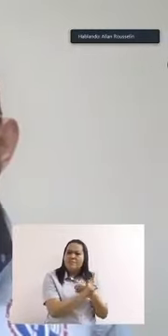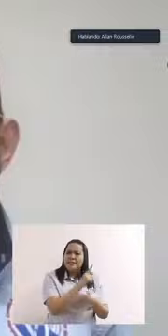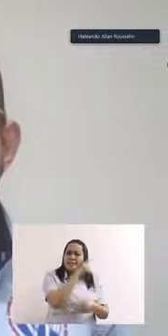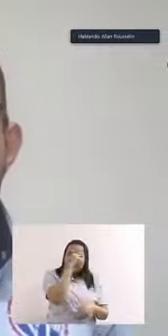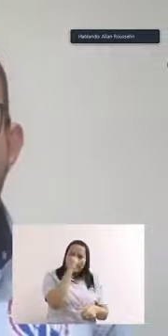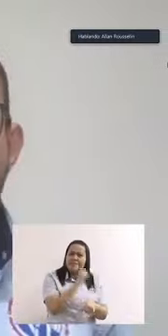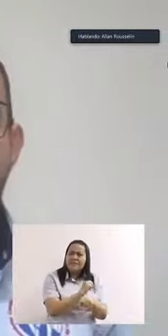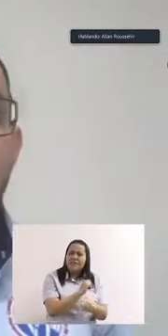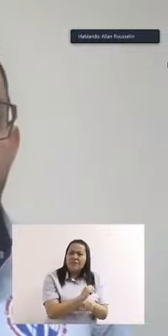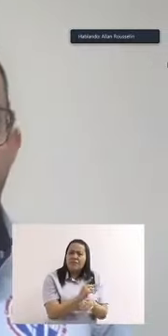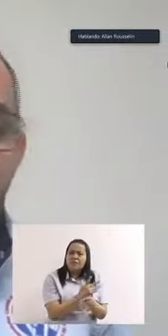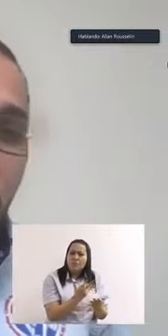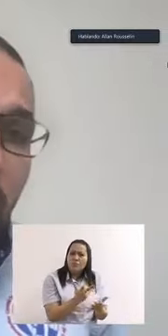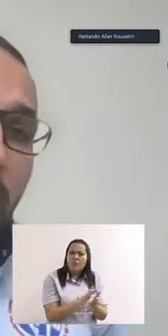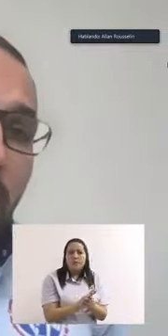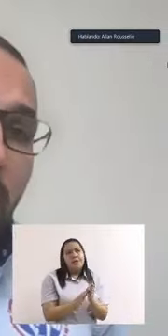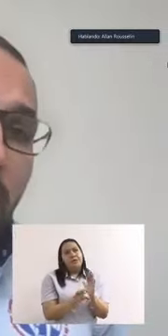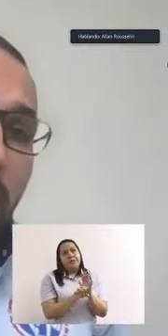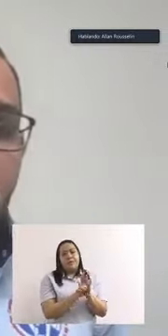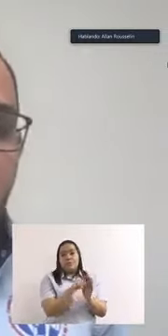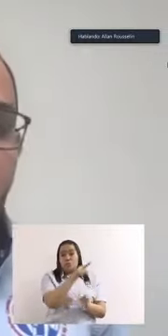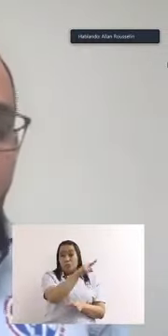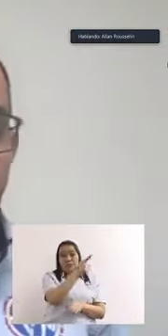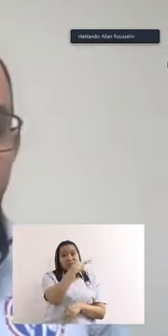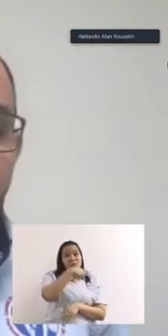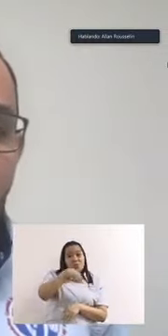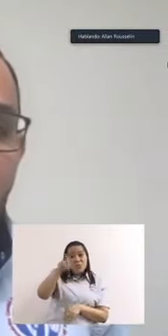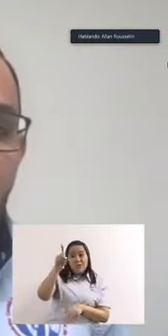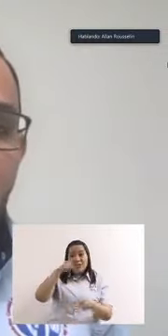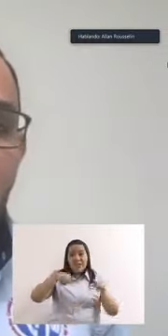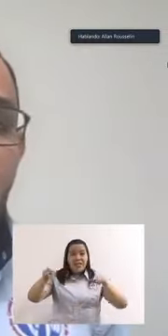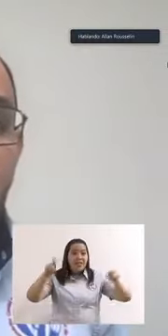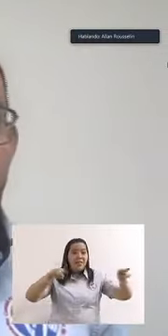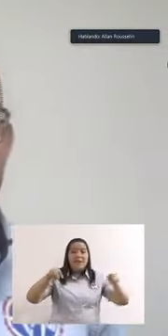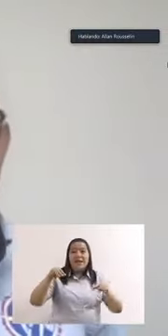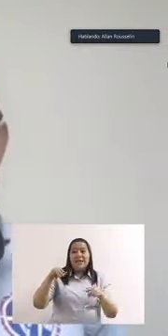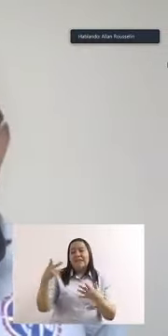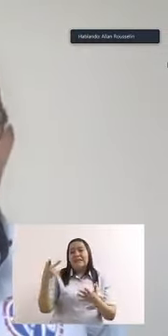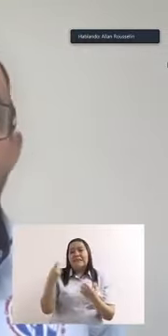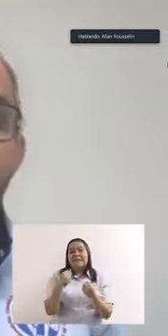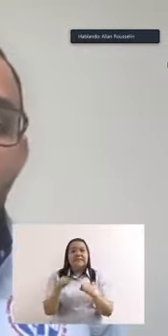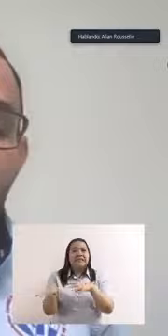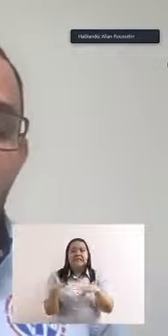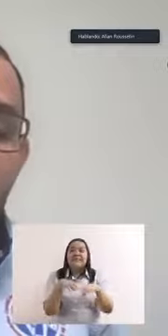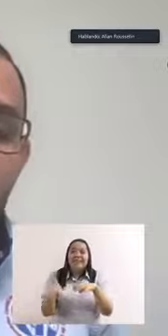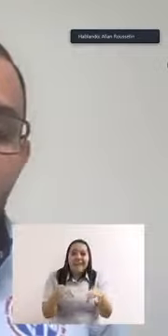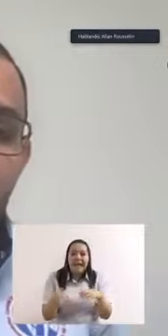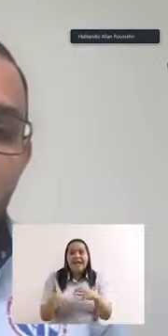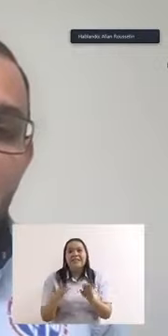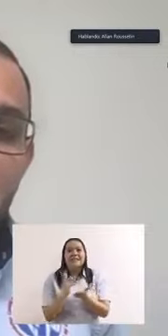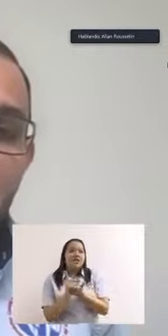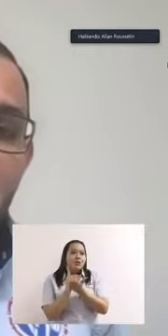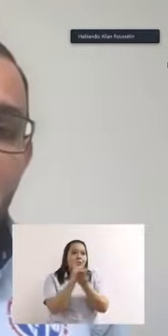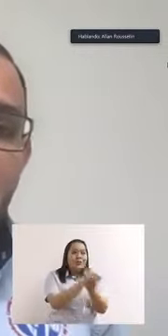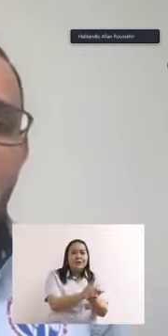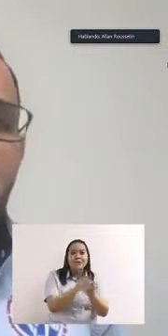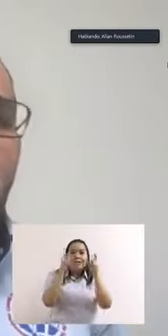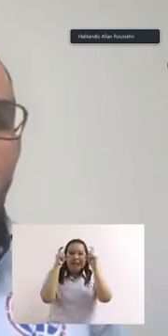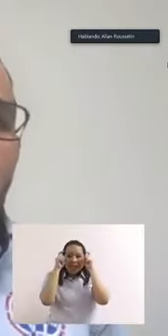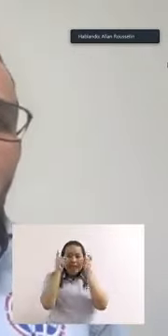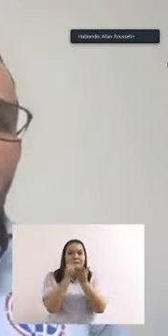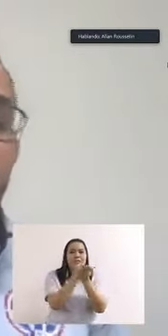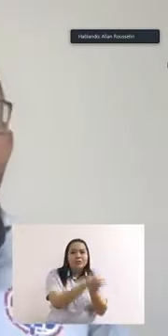trabaja mucho para hacer misiones, para hacer donaciones de materiales auditivos, de lentes, con Operación Honduras también